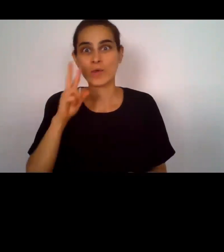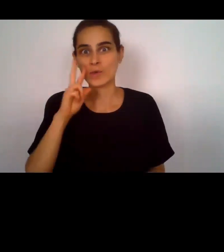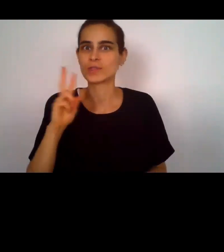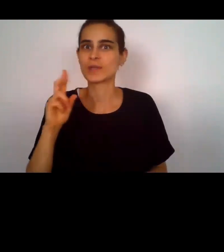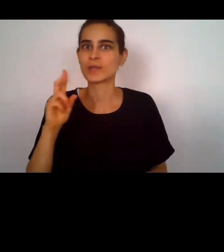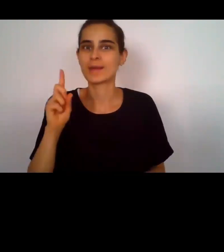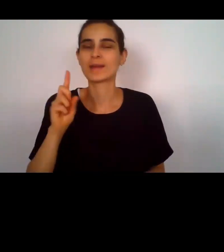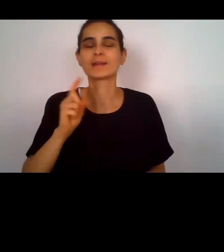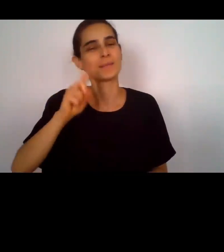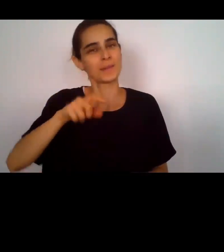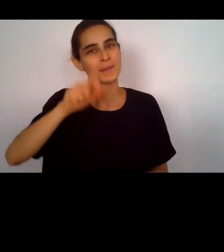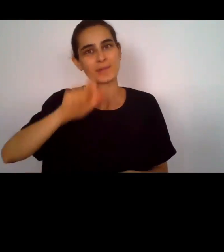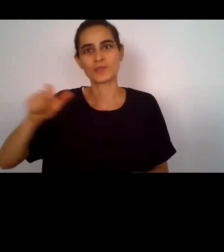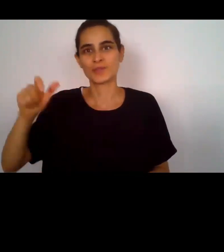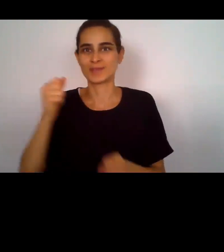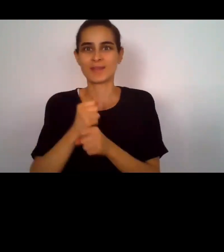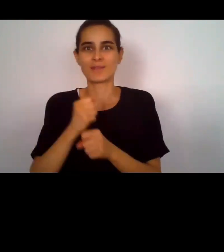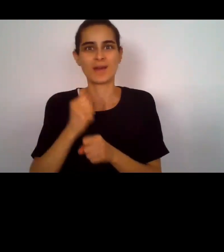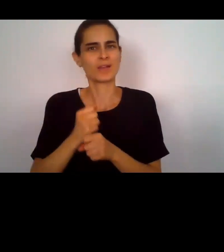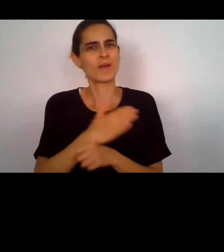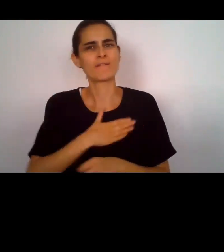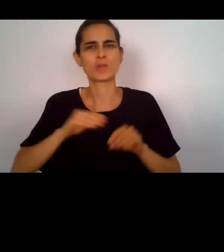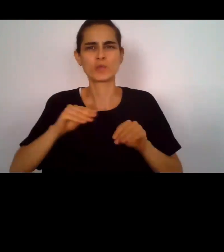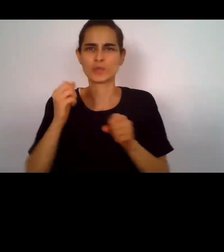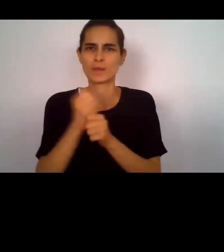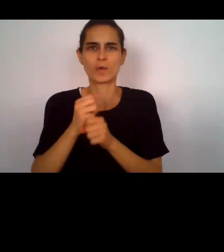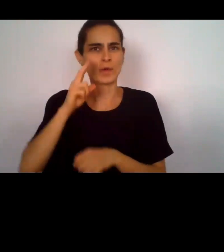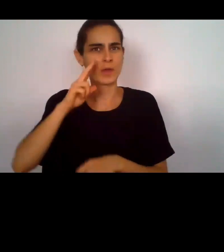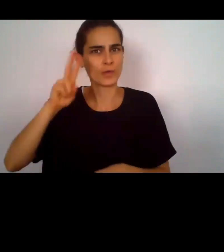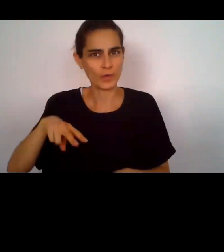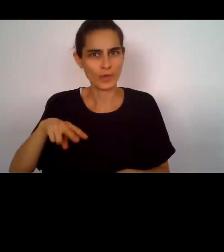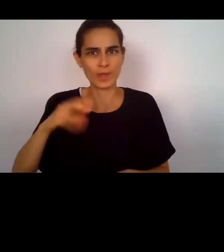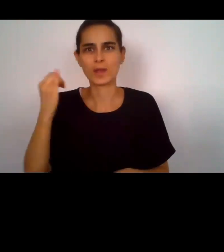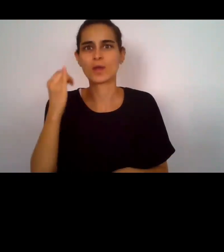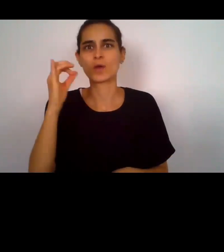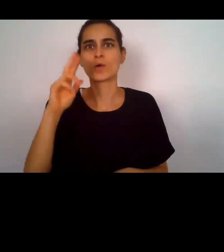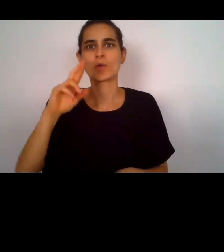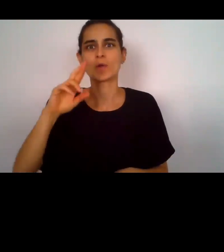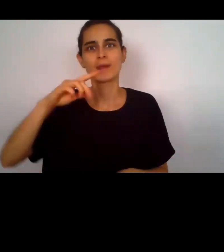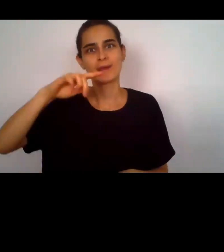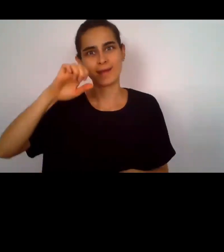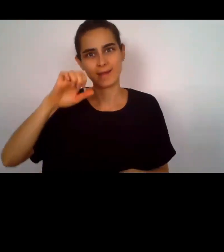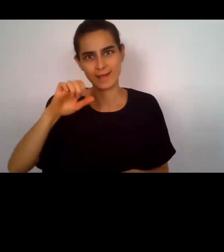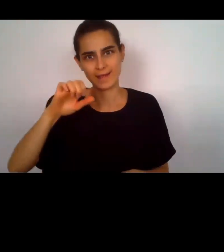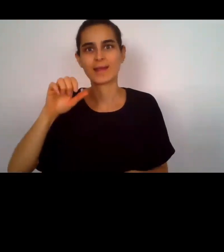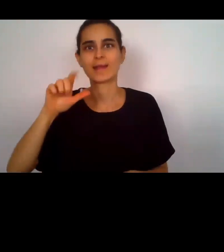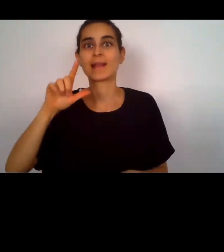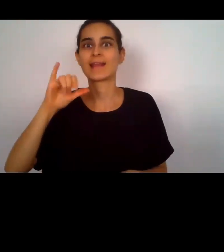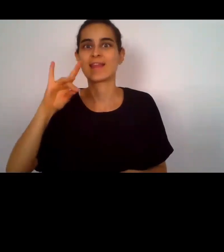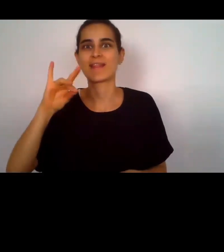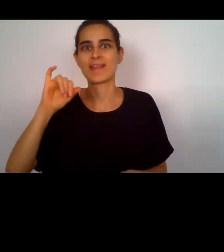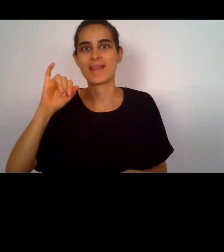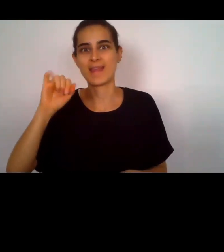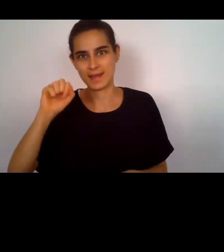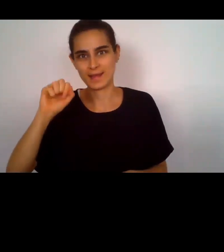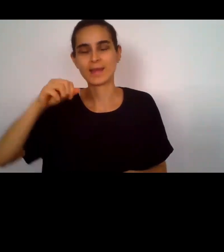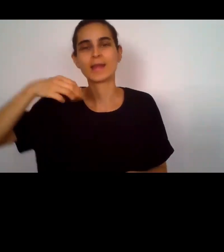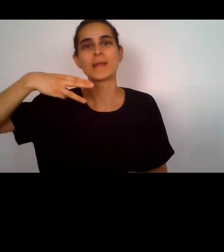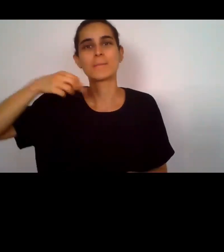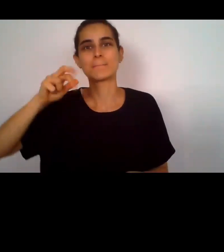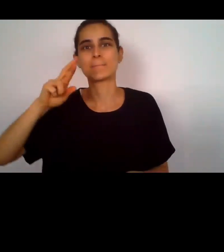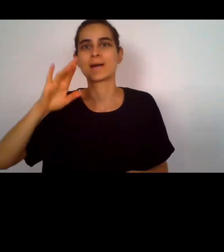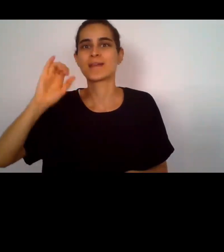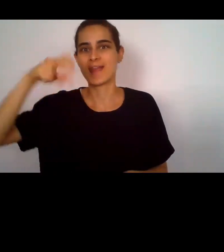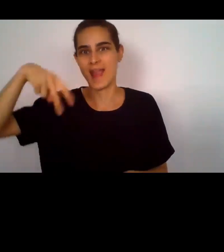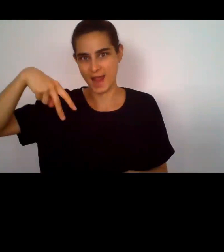ese trabajo, como son Jorge, Lidia y Marián. Reitero mi agradecimiento, que